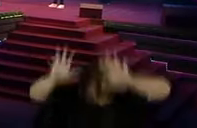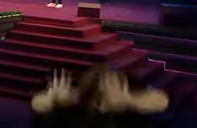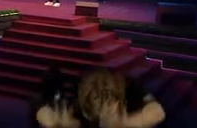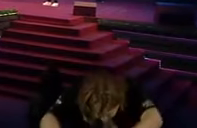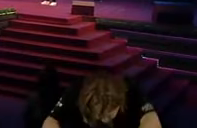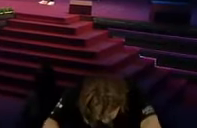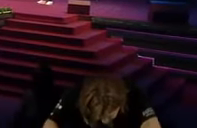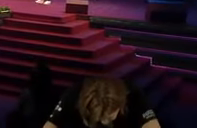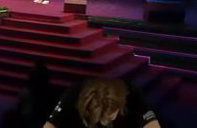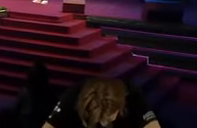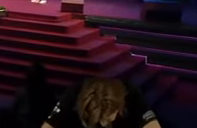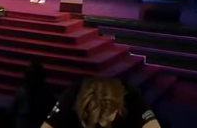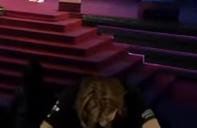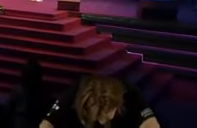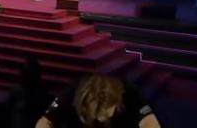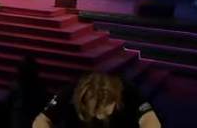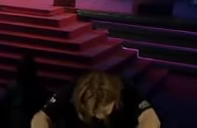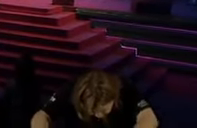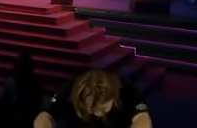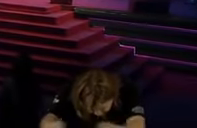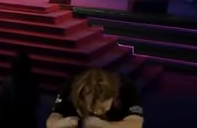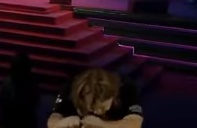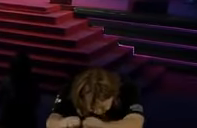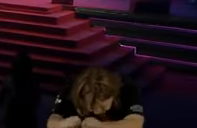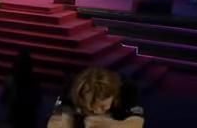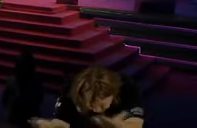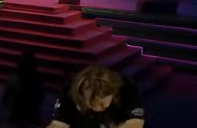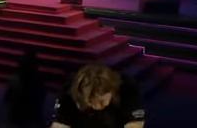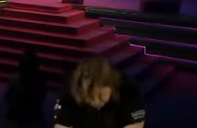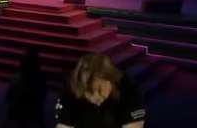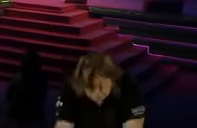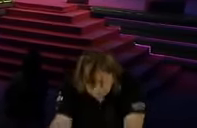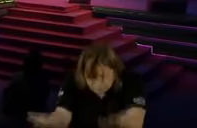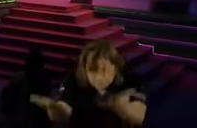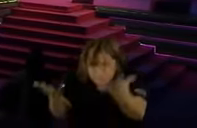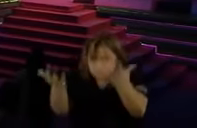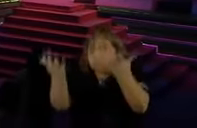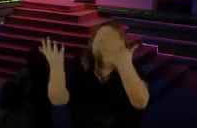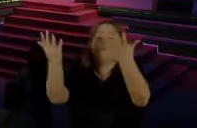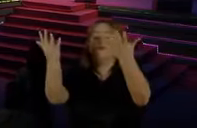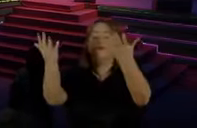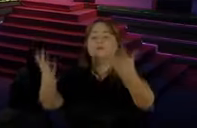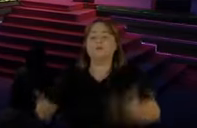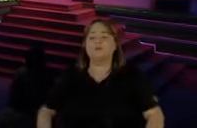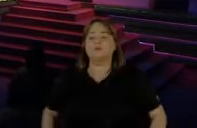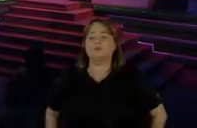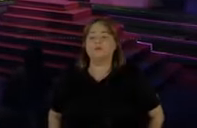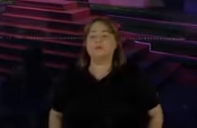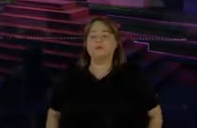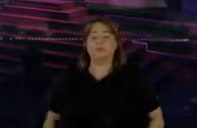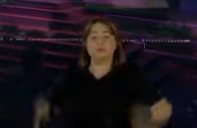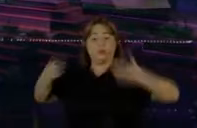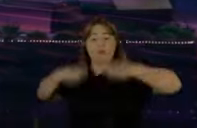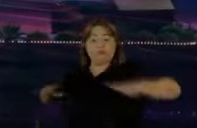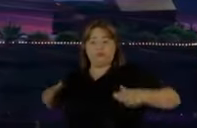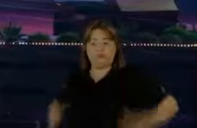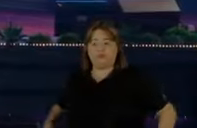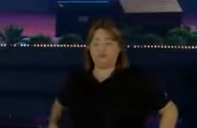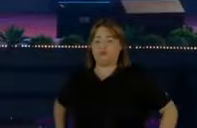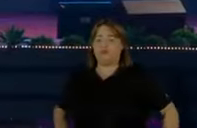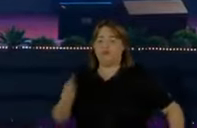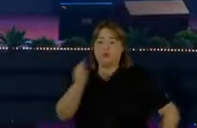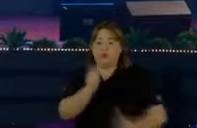postrado ante sus pies. Sus vestiduras nadie